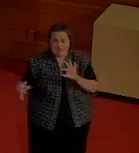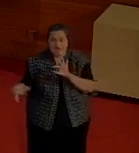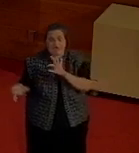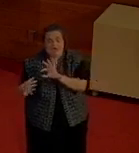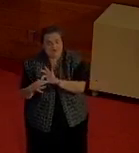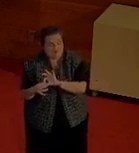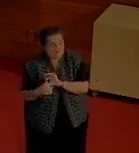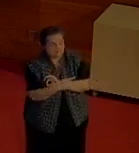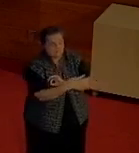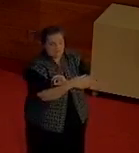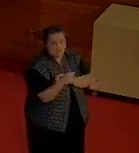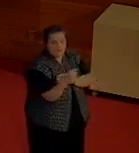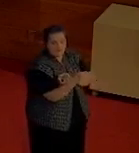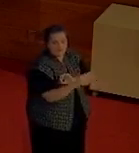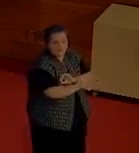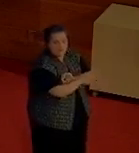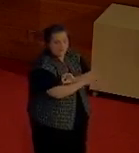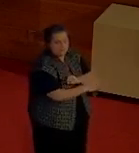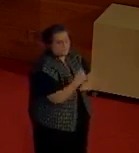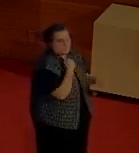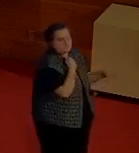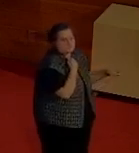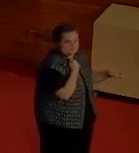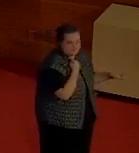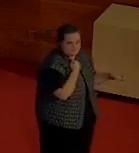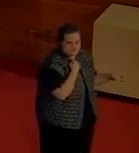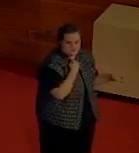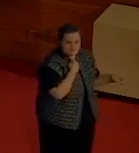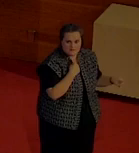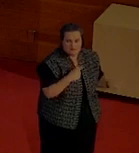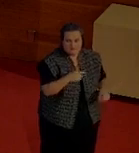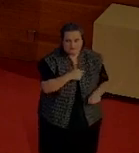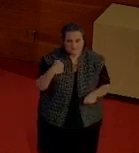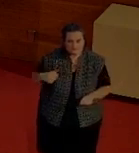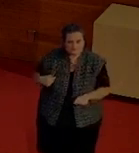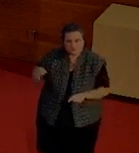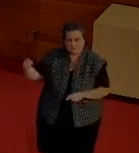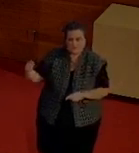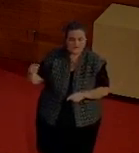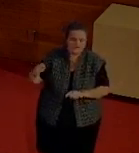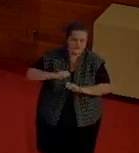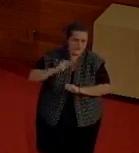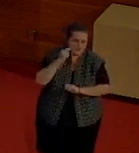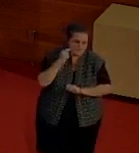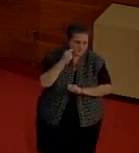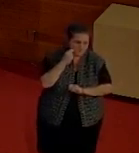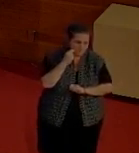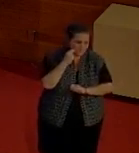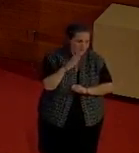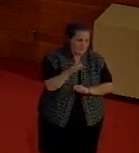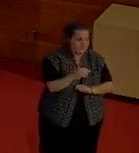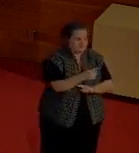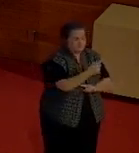otro lado y a día de hoy entre la preocupación que me genera la dominación China y lo que puedo perder en relación con mis antiguos